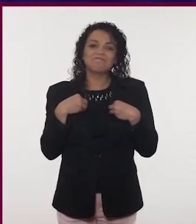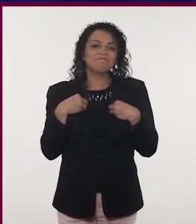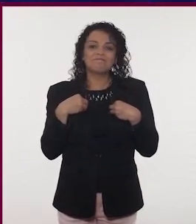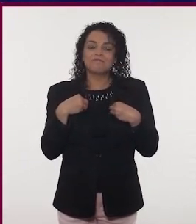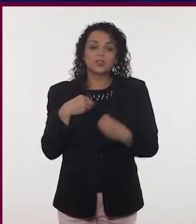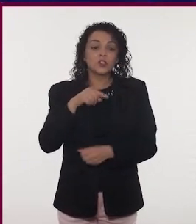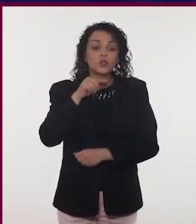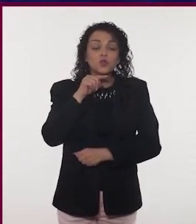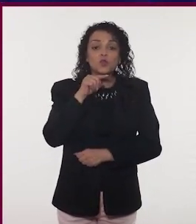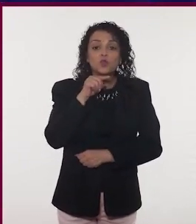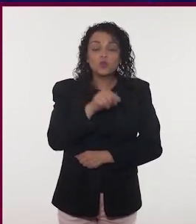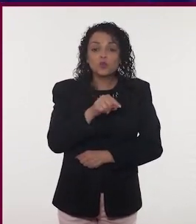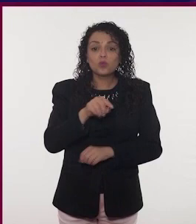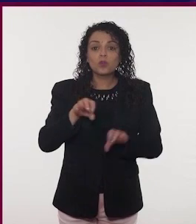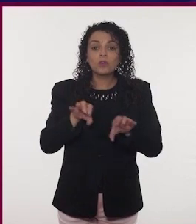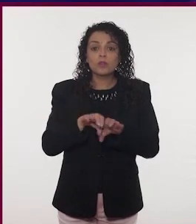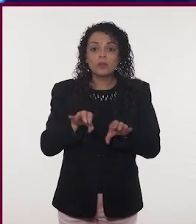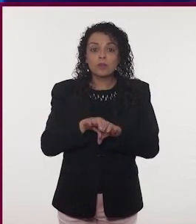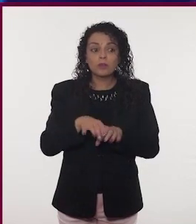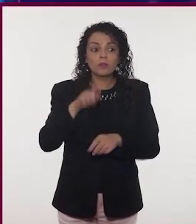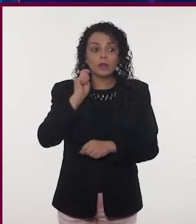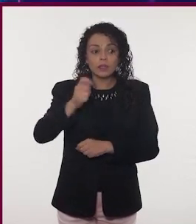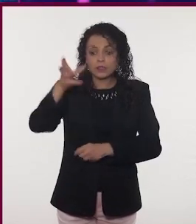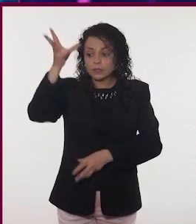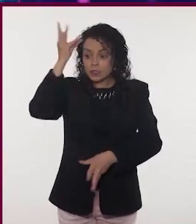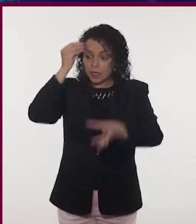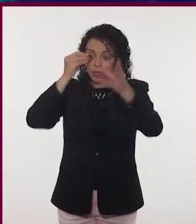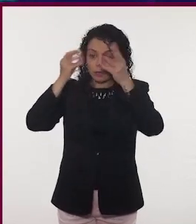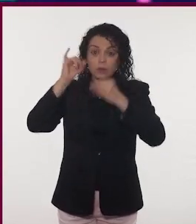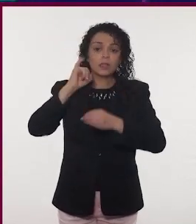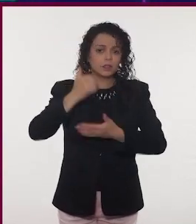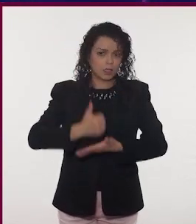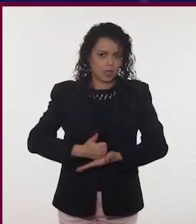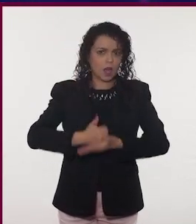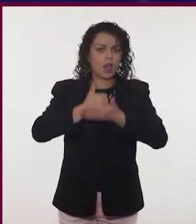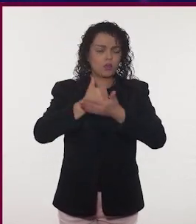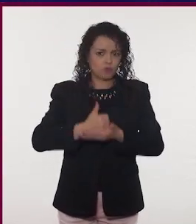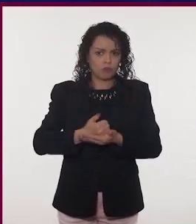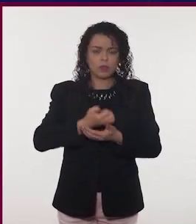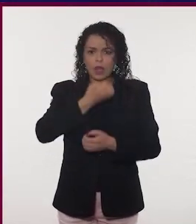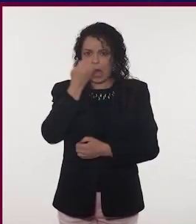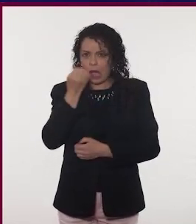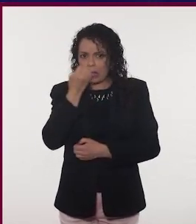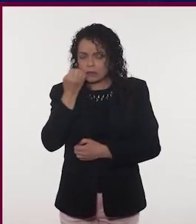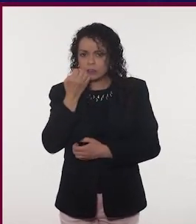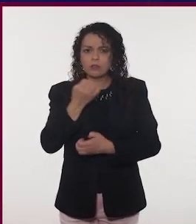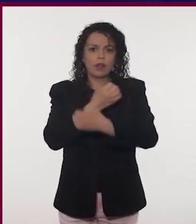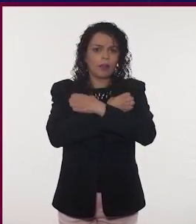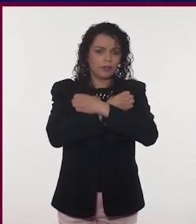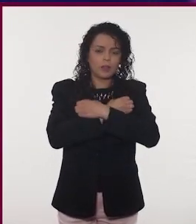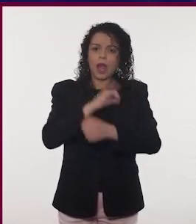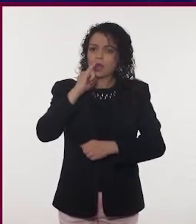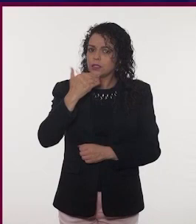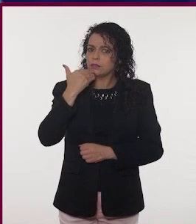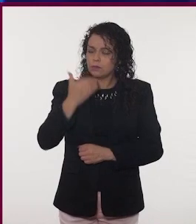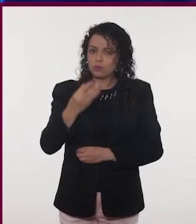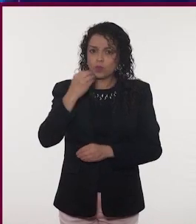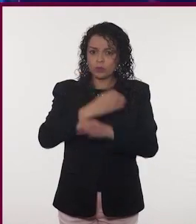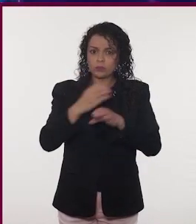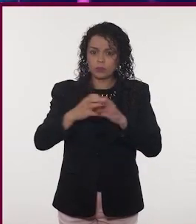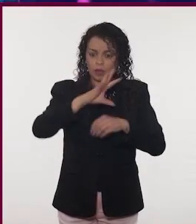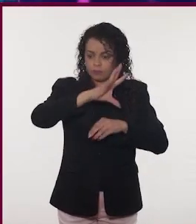la formación académica nos da mucho, nos da visión, nos da el tiempo de madurar, nos da muchos